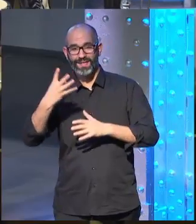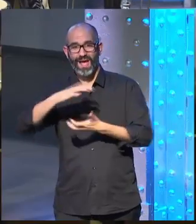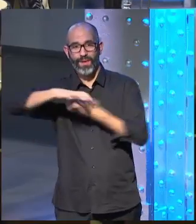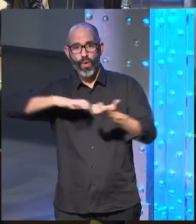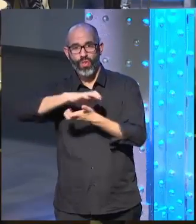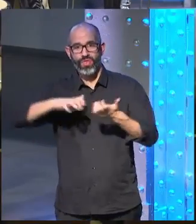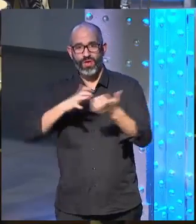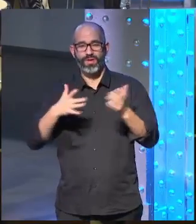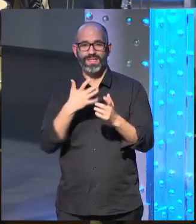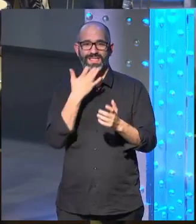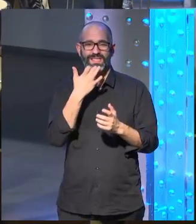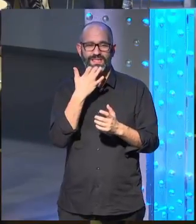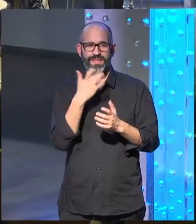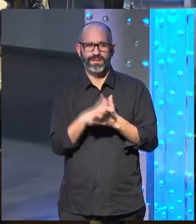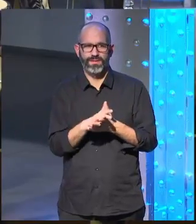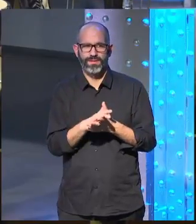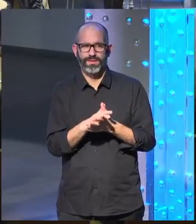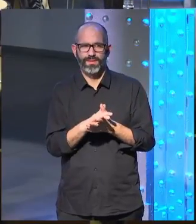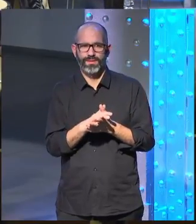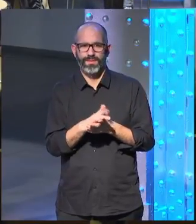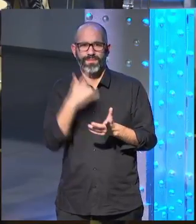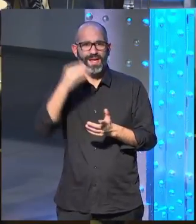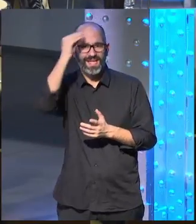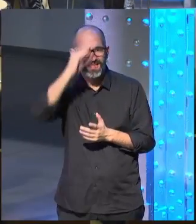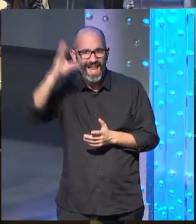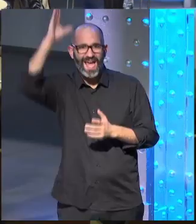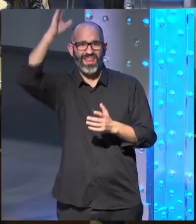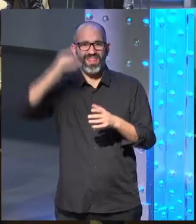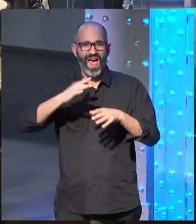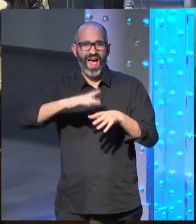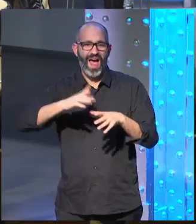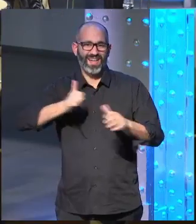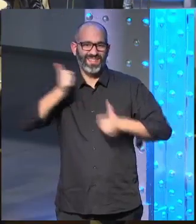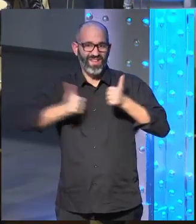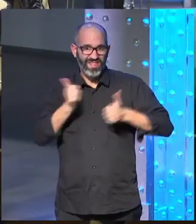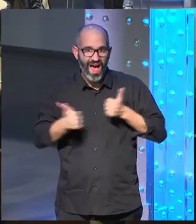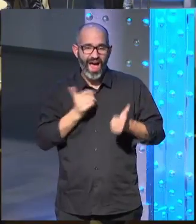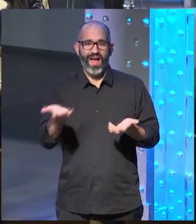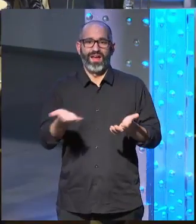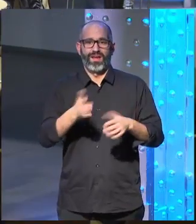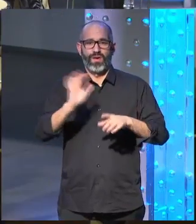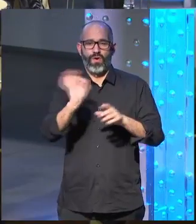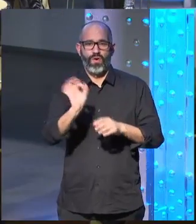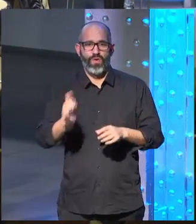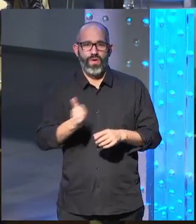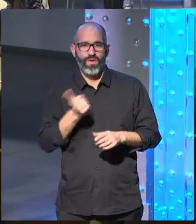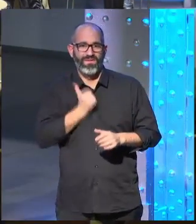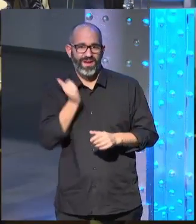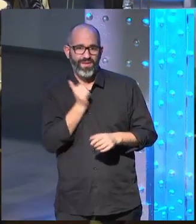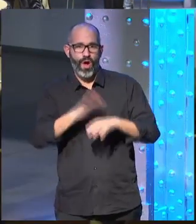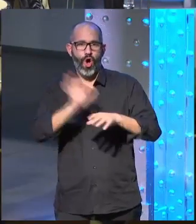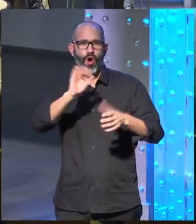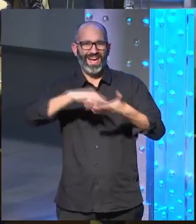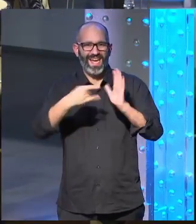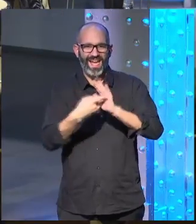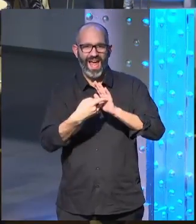lo plantean, es cuando se mezcla con lo bio, por lo tanto, inteligencia artificial, la biotecnología, la ingeniería genética, ahí se